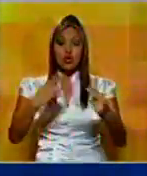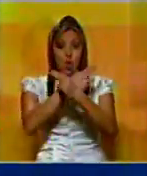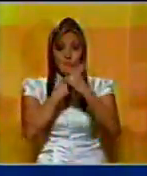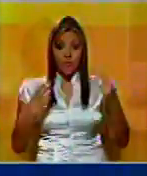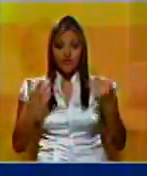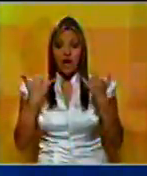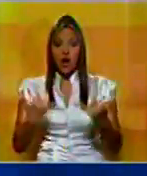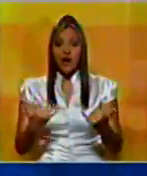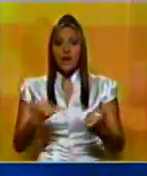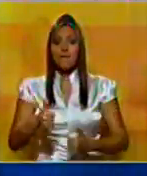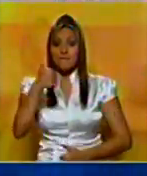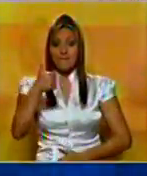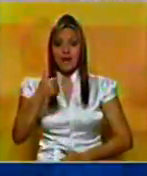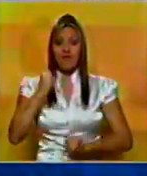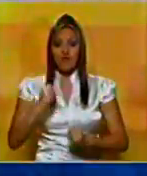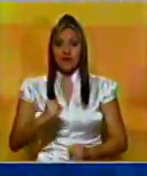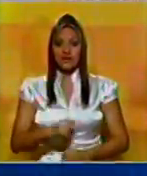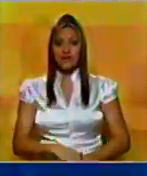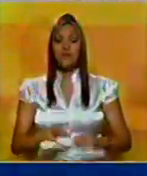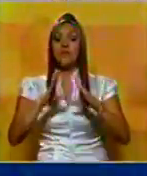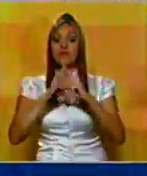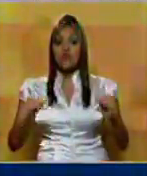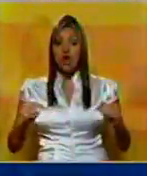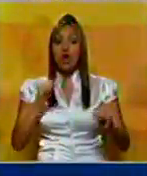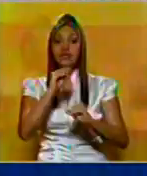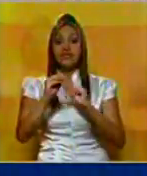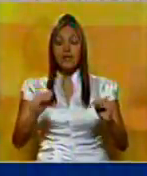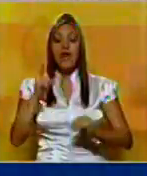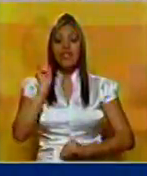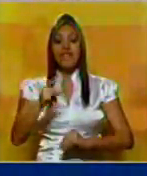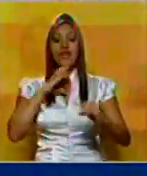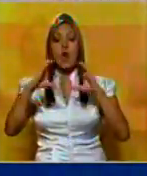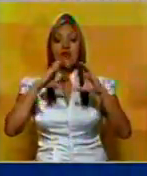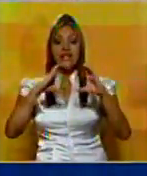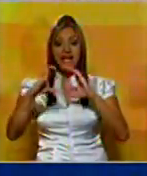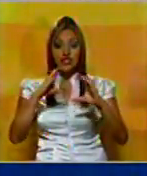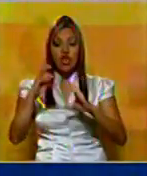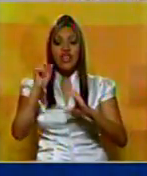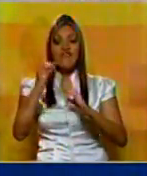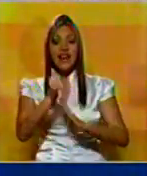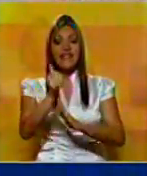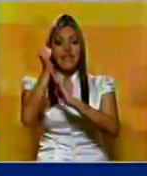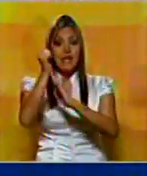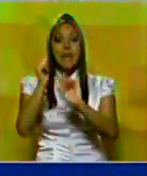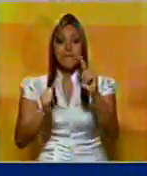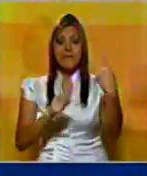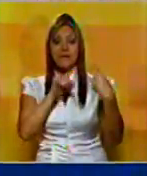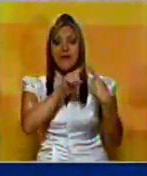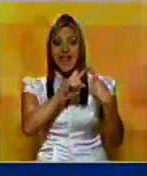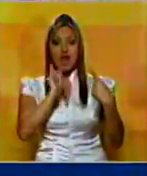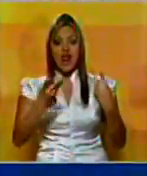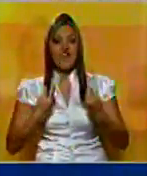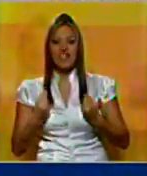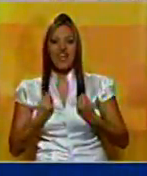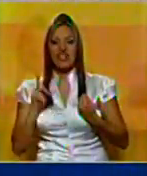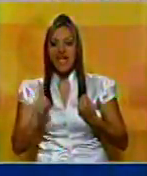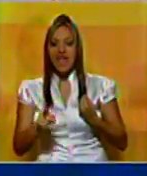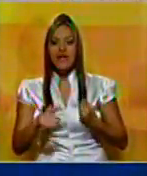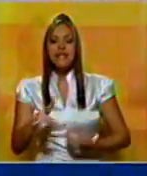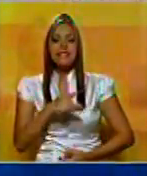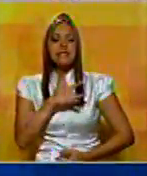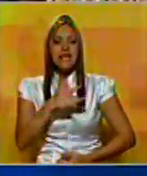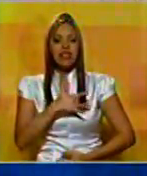compromiso es aún mayor. Todos estamos llamados a ser comunicadores y a ser líderes. Y la primera condición en la vida es